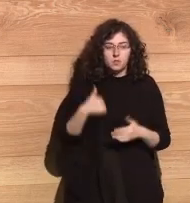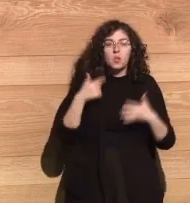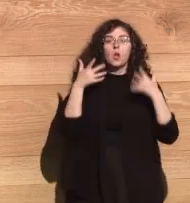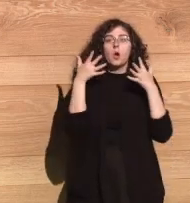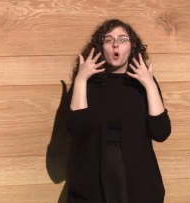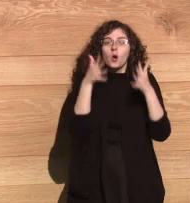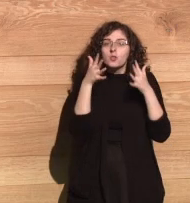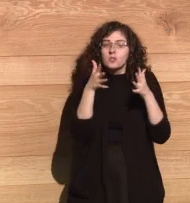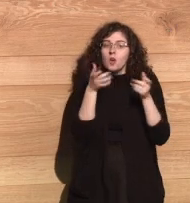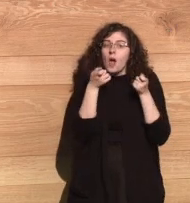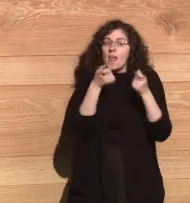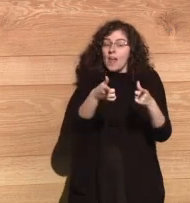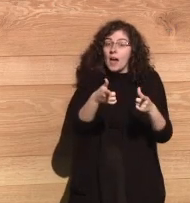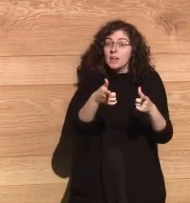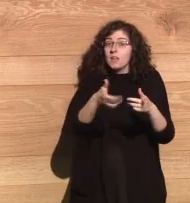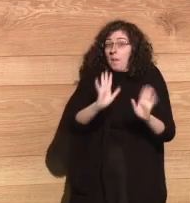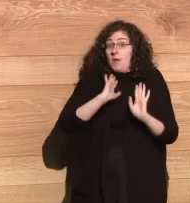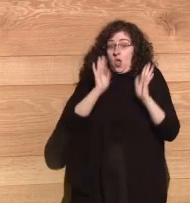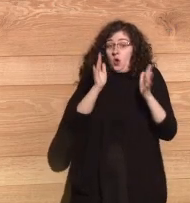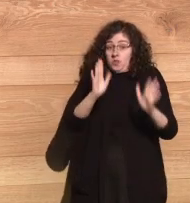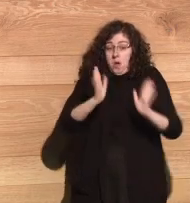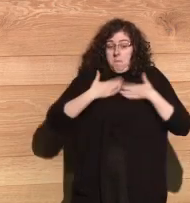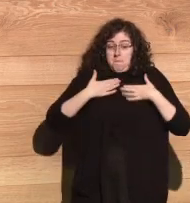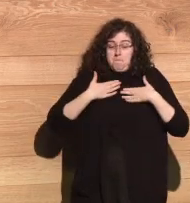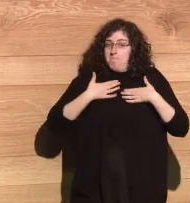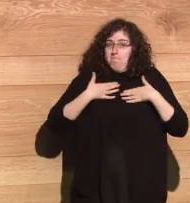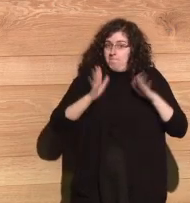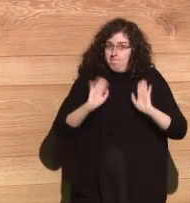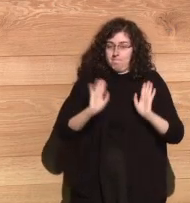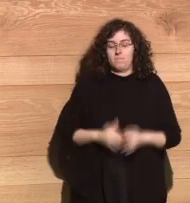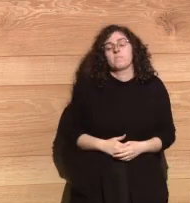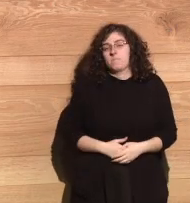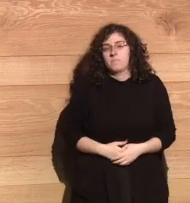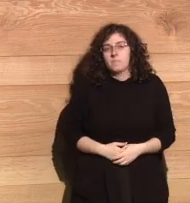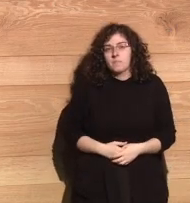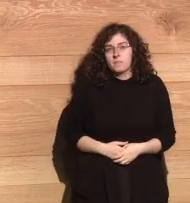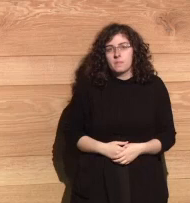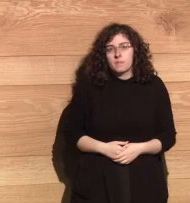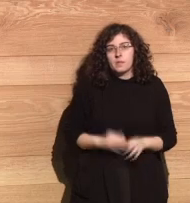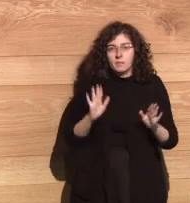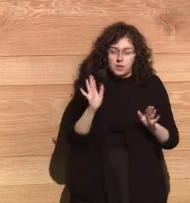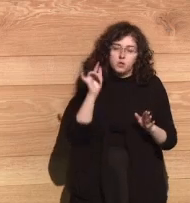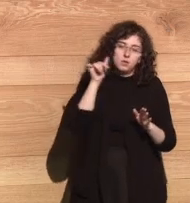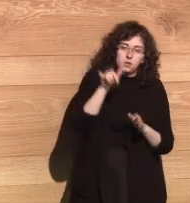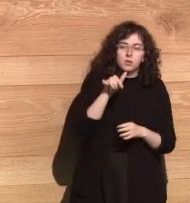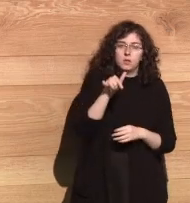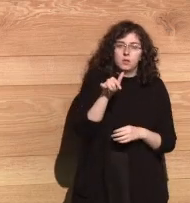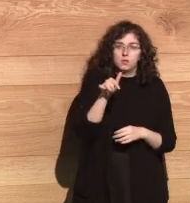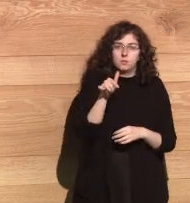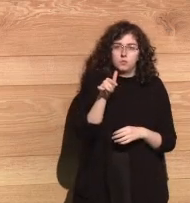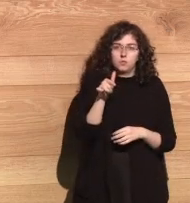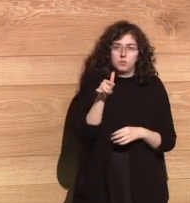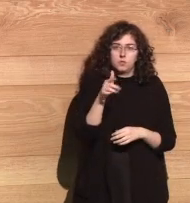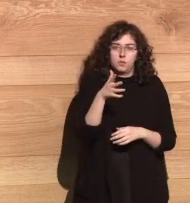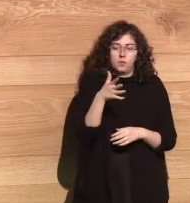consejos das, pero no te los tomas para ti, ¿no? Al final. Bueno, pero forma parte, ¿no? de lo que es